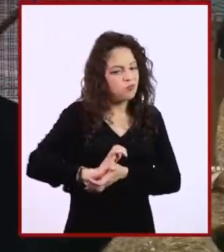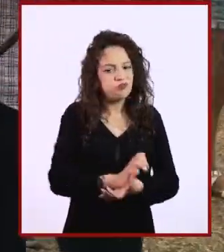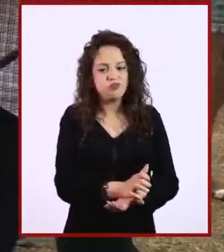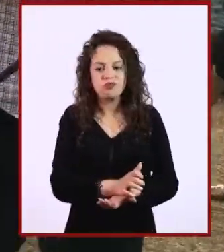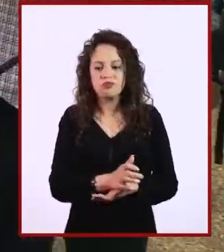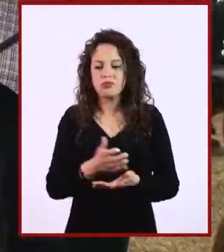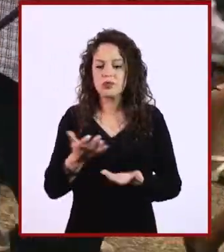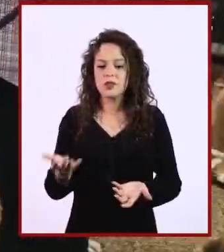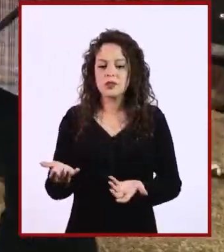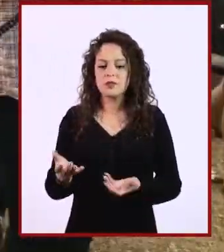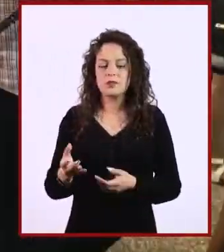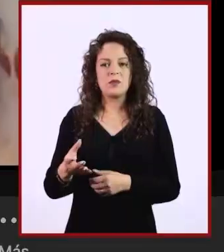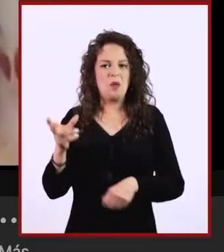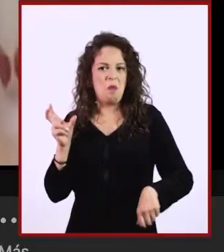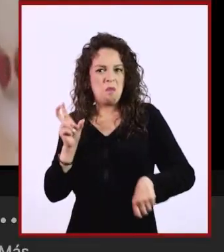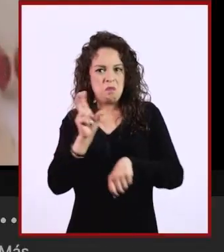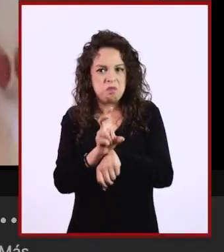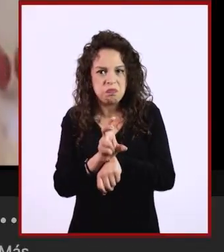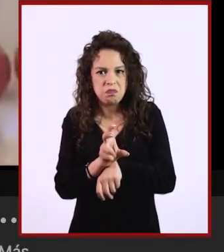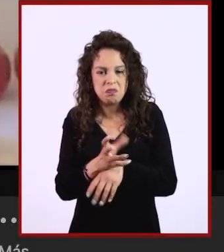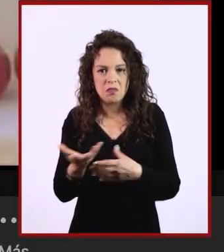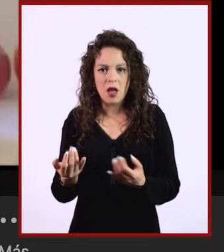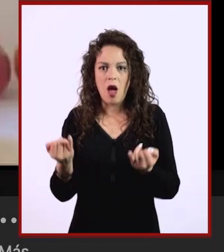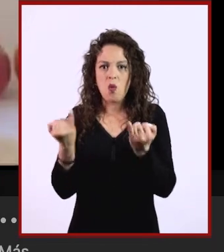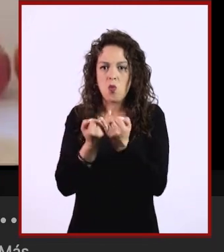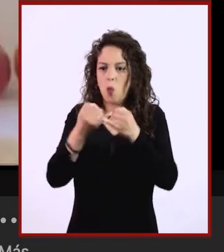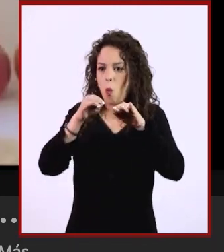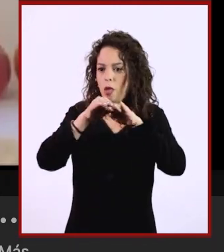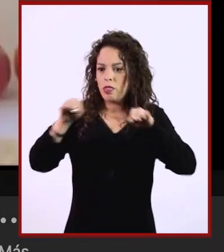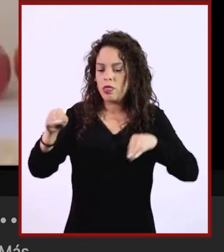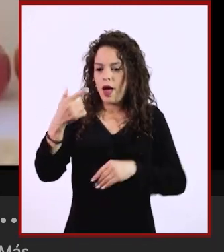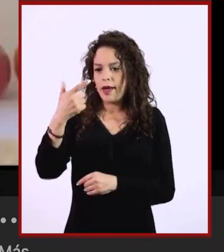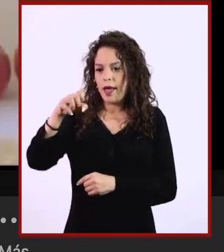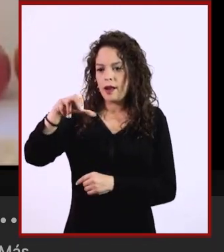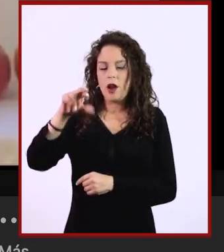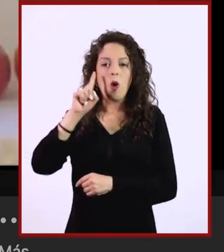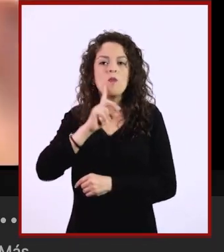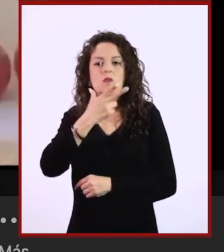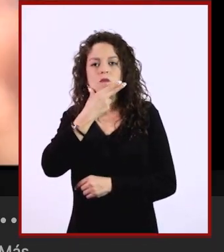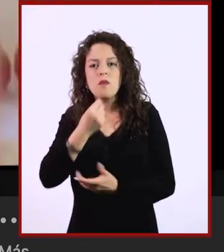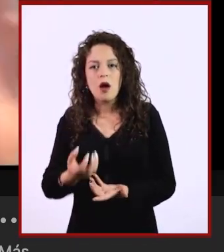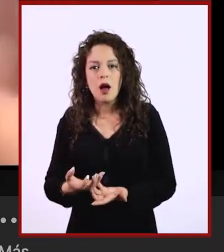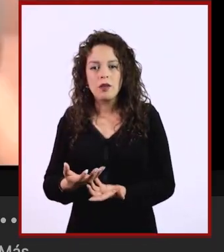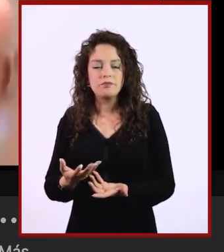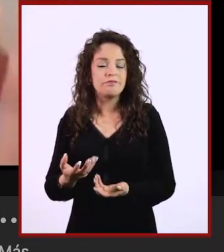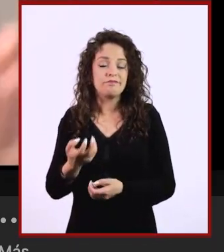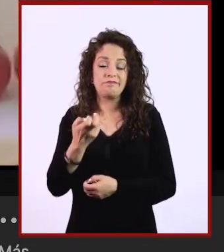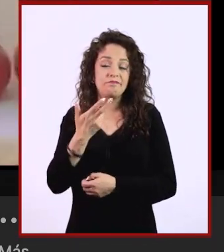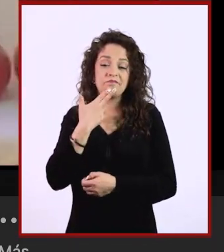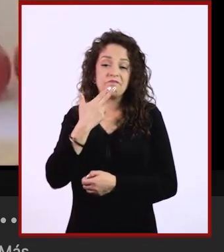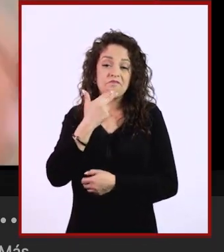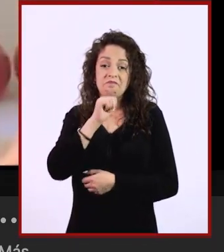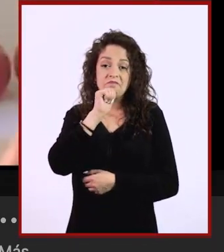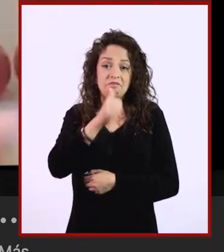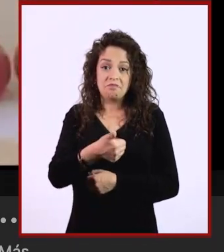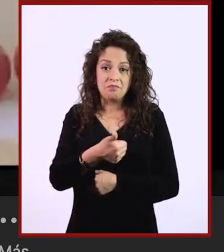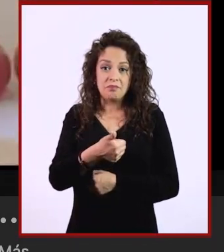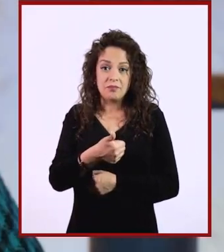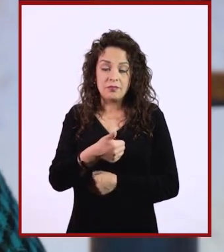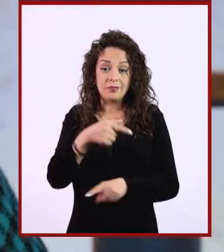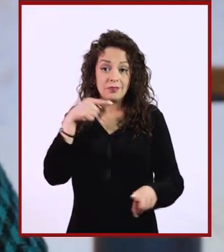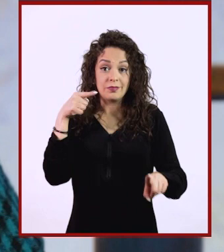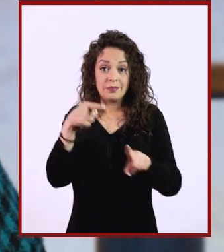contra de la violencia machista, etcétera, pues no va a servir de nada, ¿no? Entonces yo creo que el tema pendiente acá es